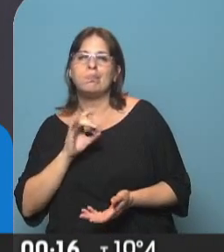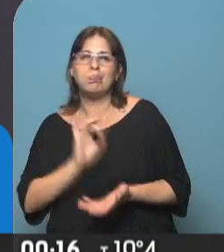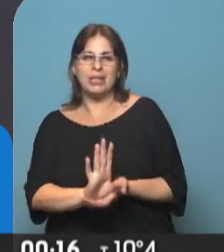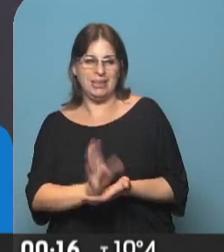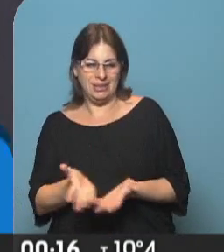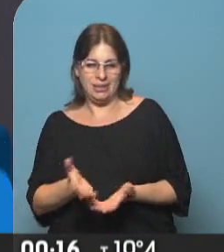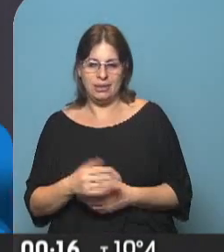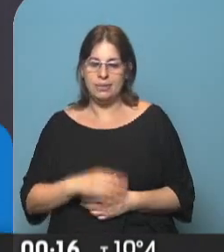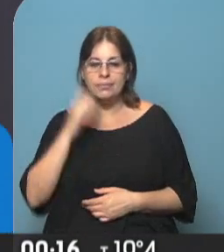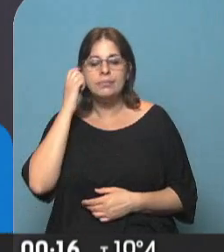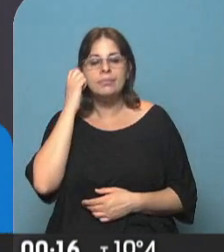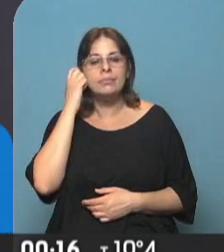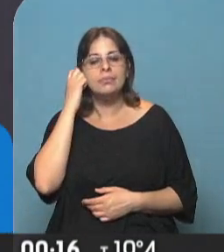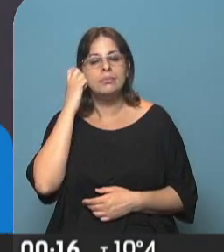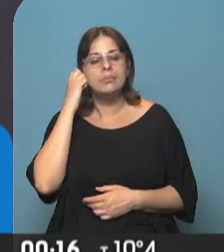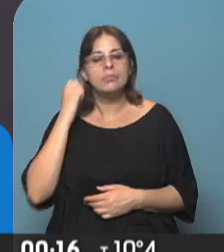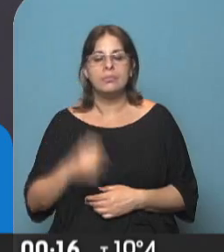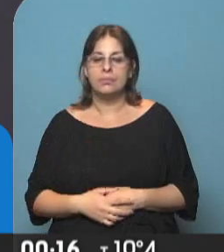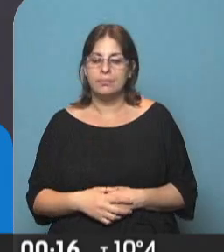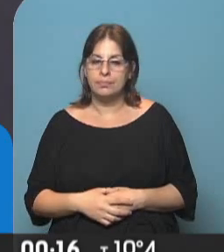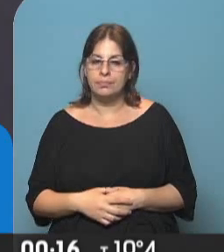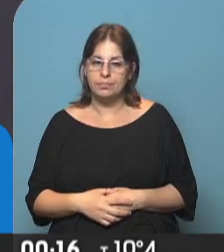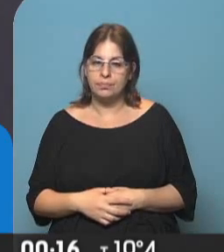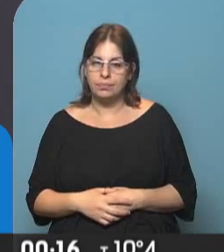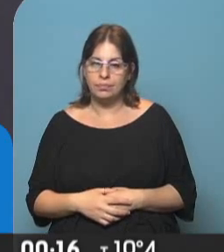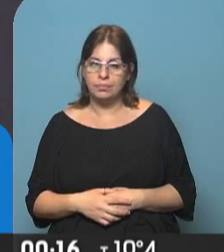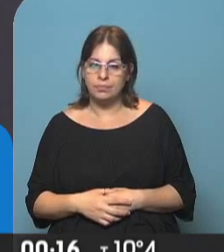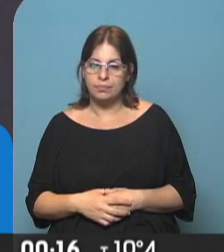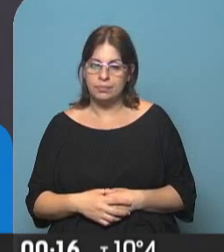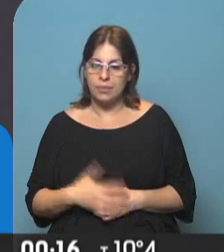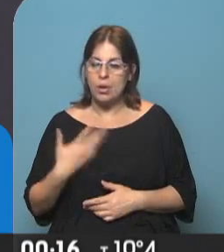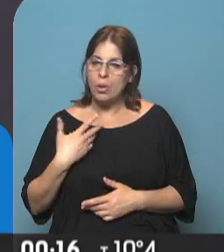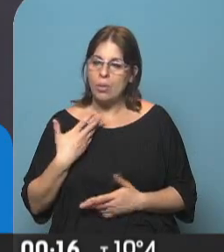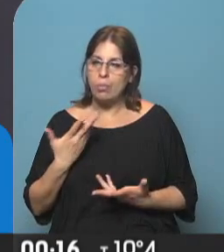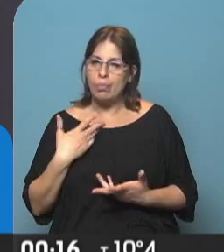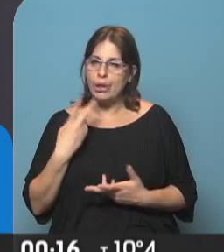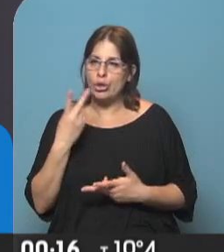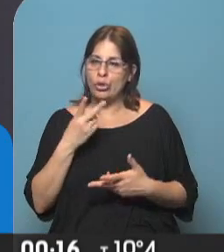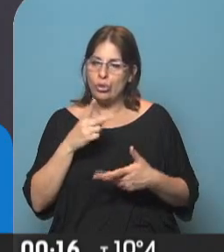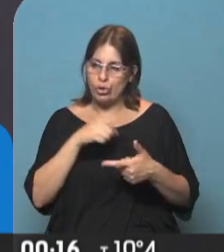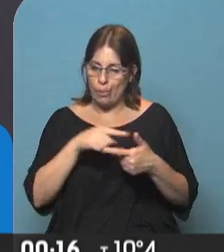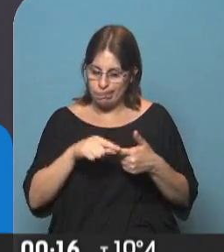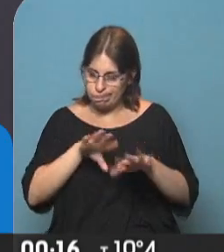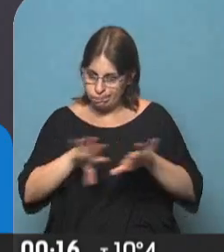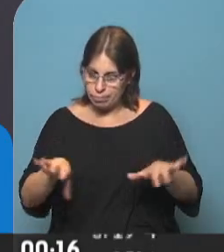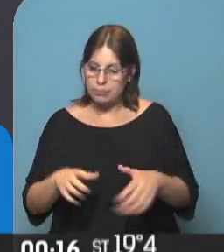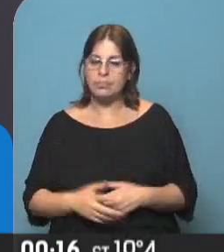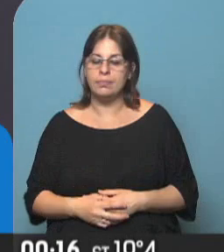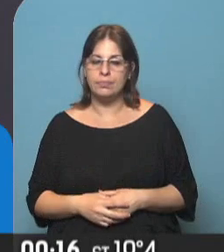Copa? Y lo puedo separar en dos. Lo puedo separar